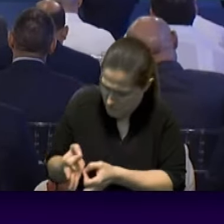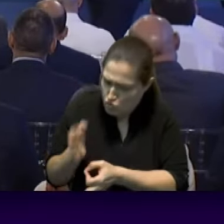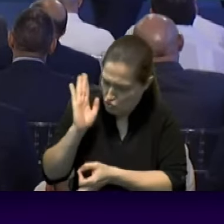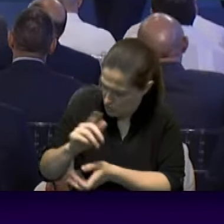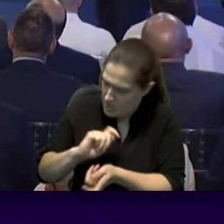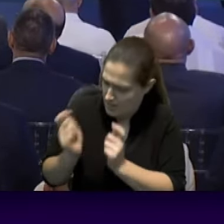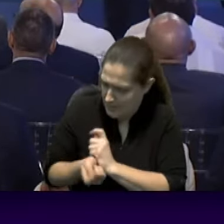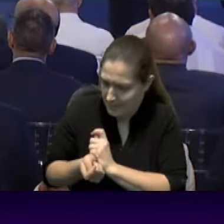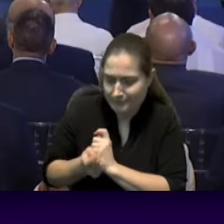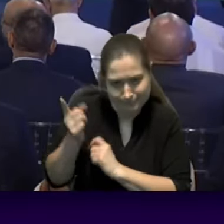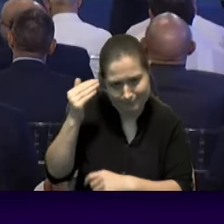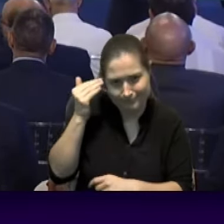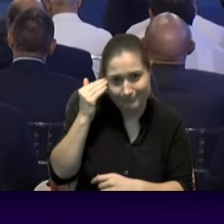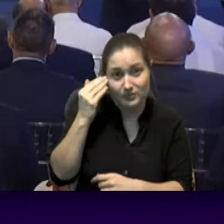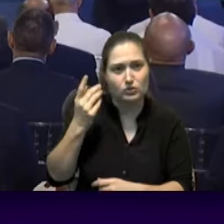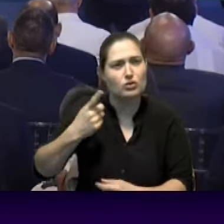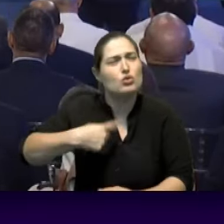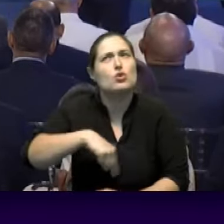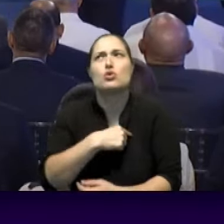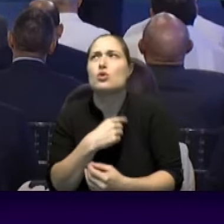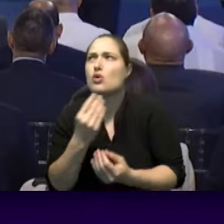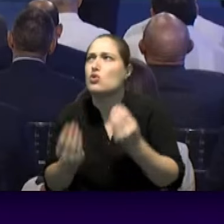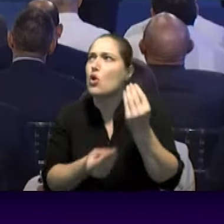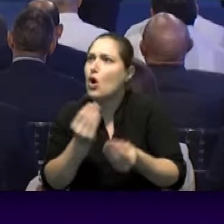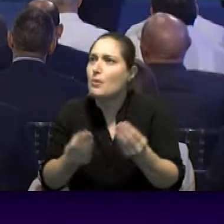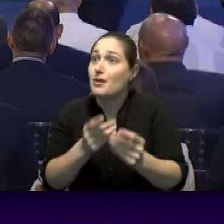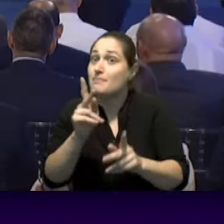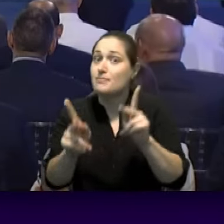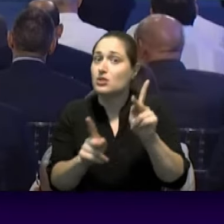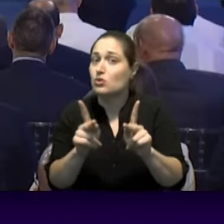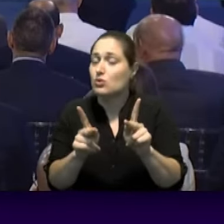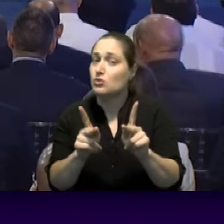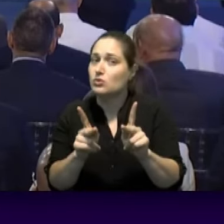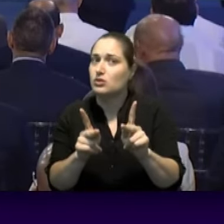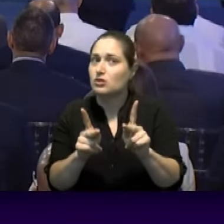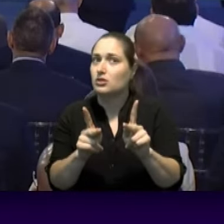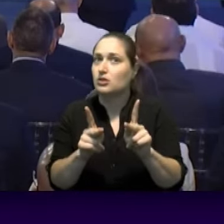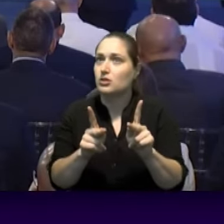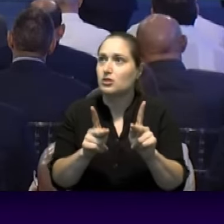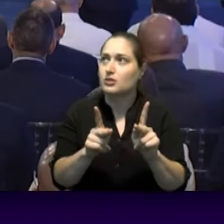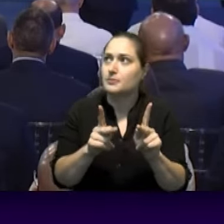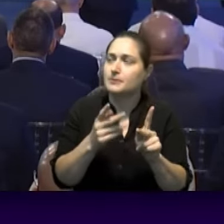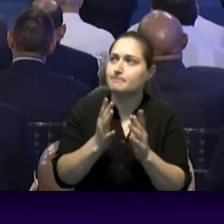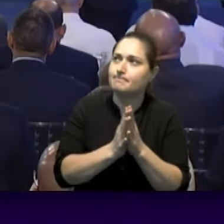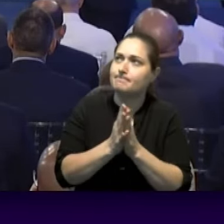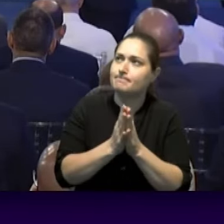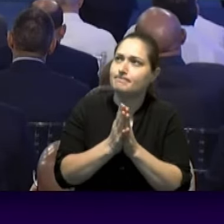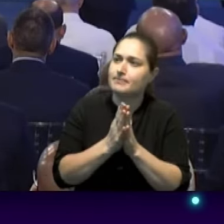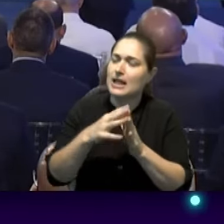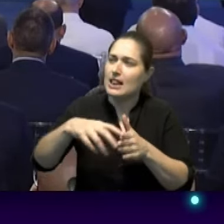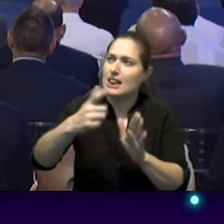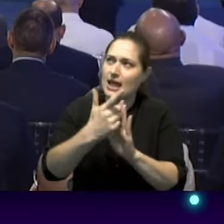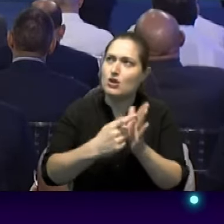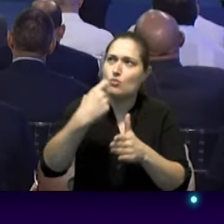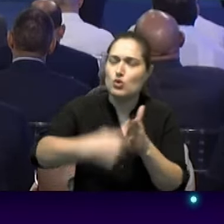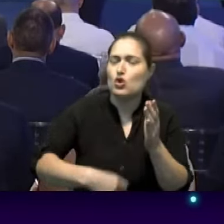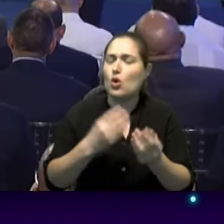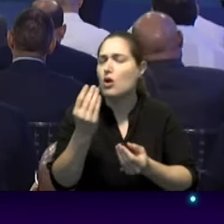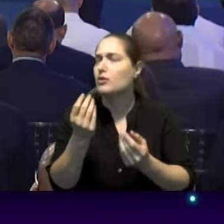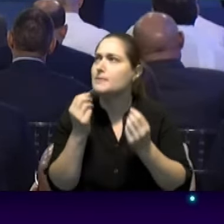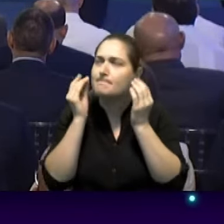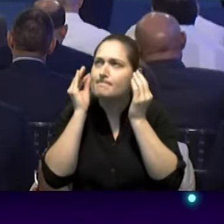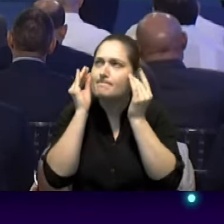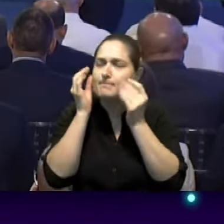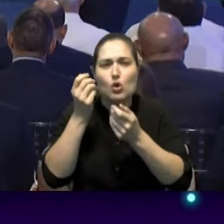presidente decía cómo nosotros Nosotros podemos premiar así como vamos a implementar la ley con el tema de las multas Cómo